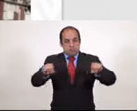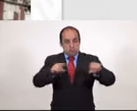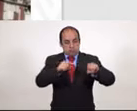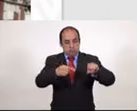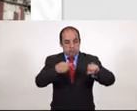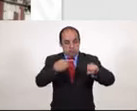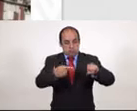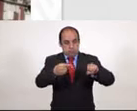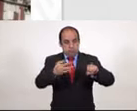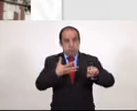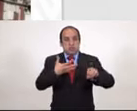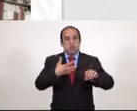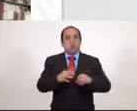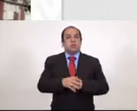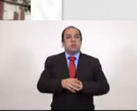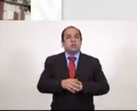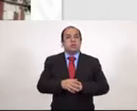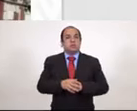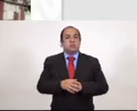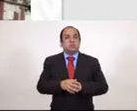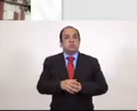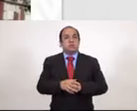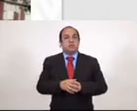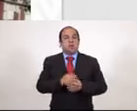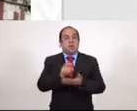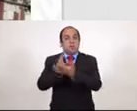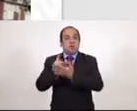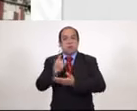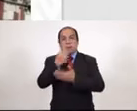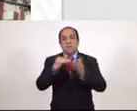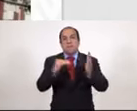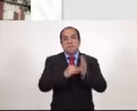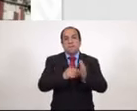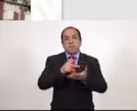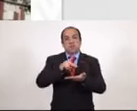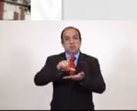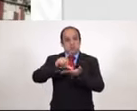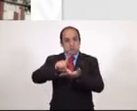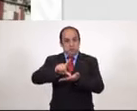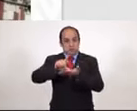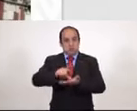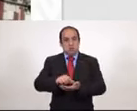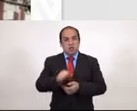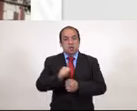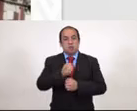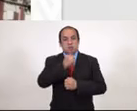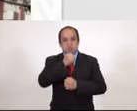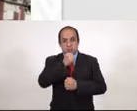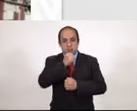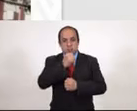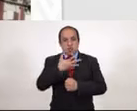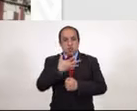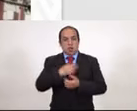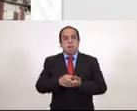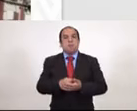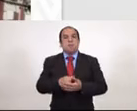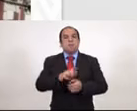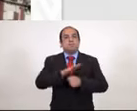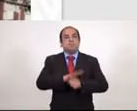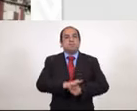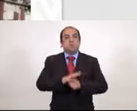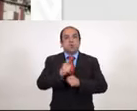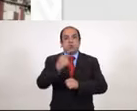caudal que varía entre 1,000 litros y 1,500 litros por segundo, con una presión promedio de 1.5 kilos